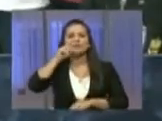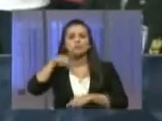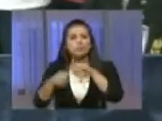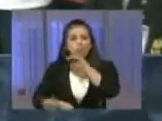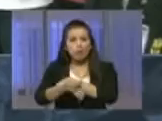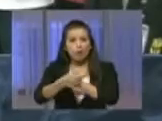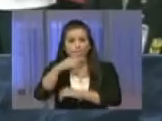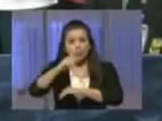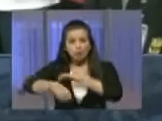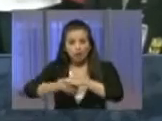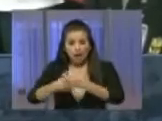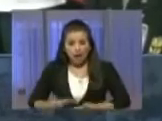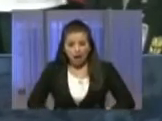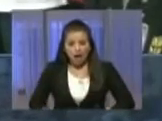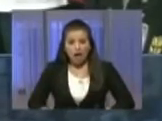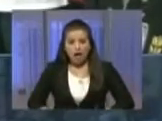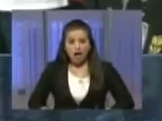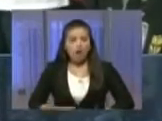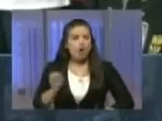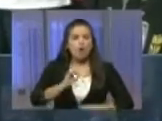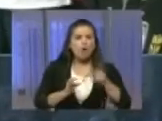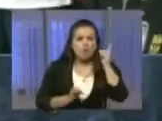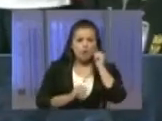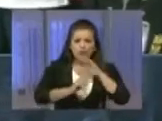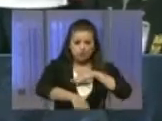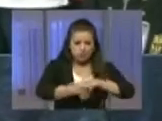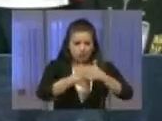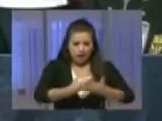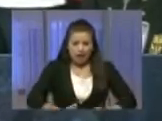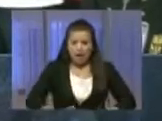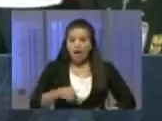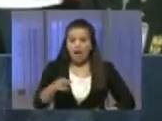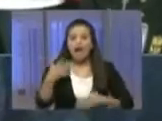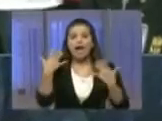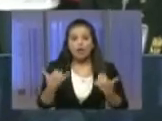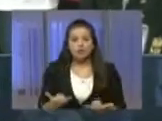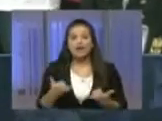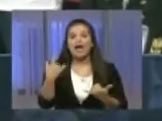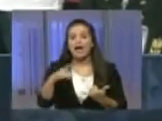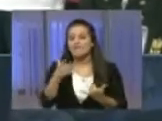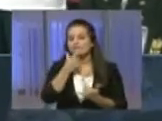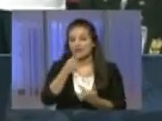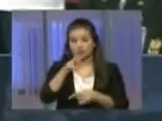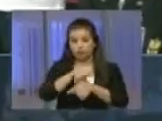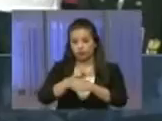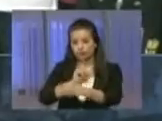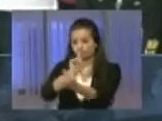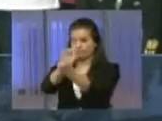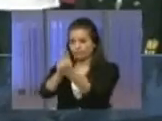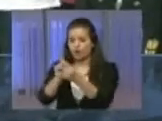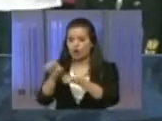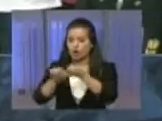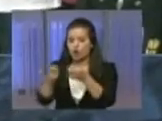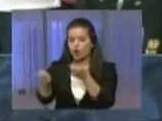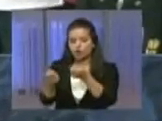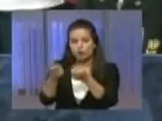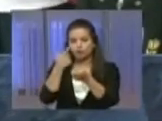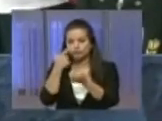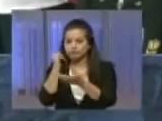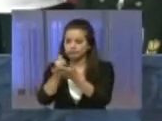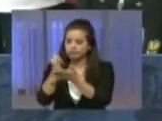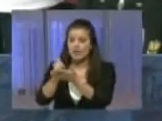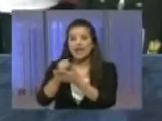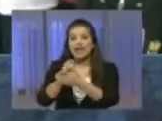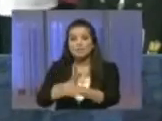joven o cualquiera mujer que salga en estado en el barrio Ahora tiene un control tiene un seguimiento la van a buscar a su